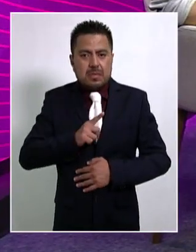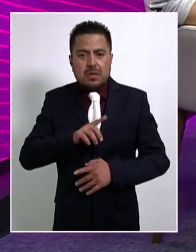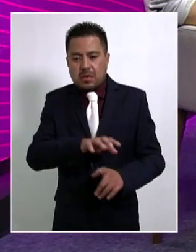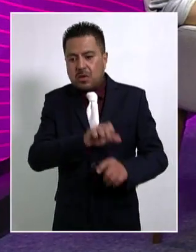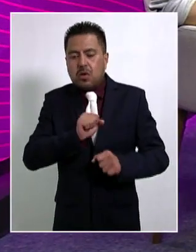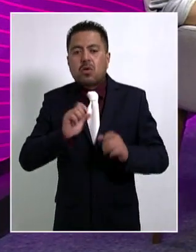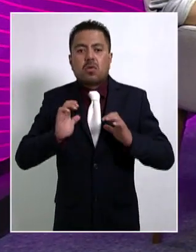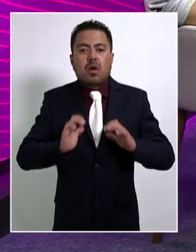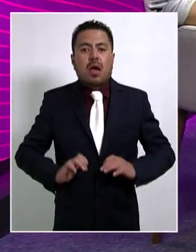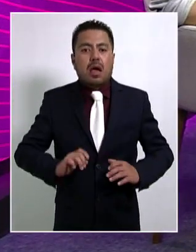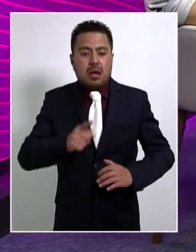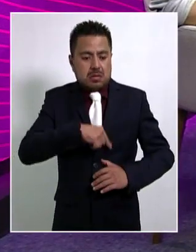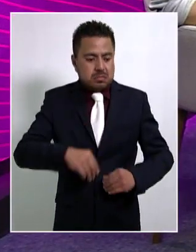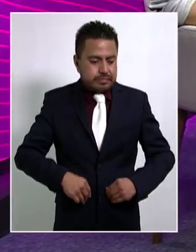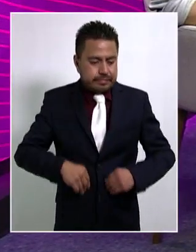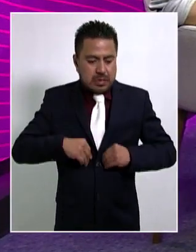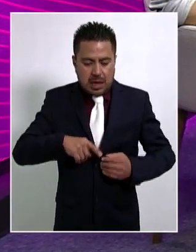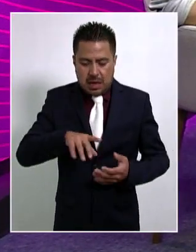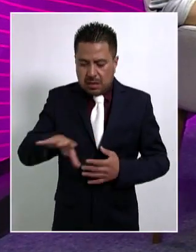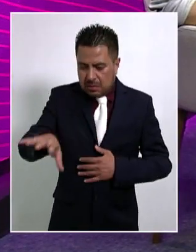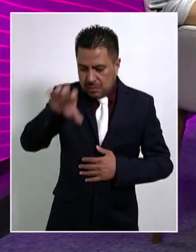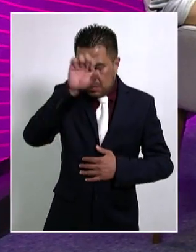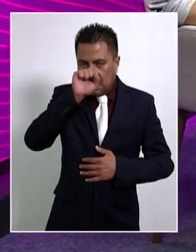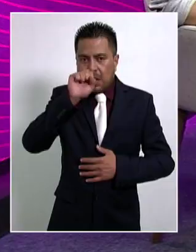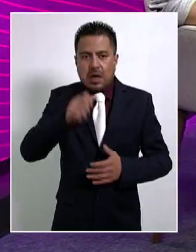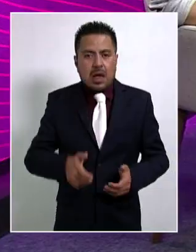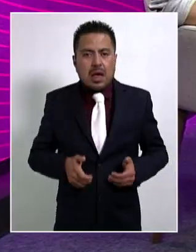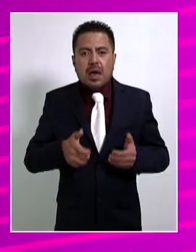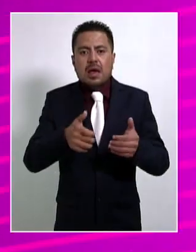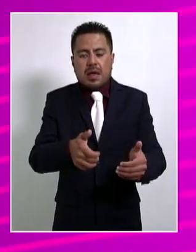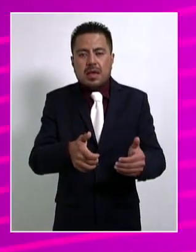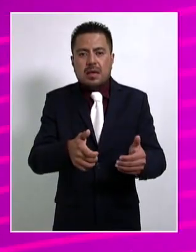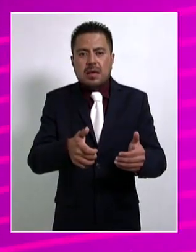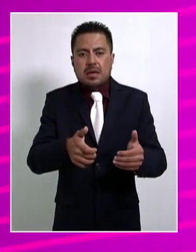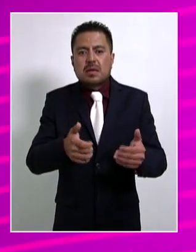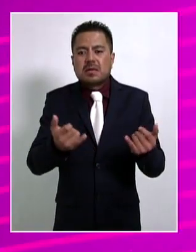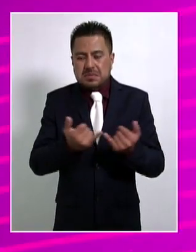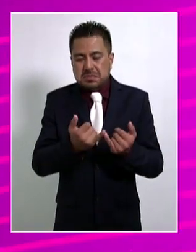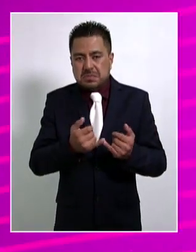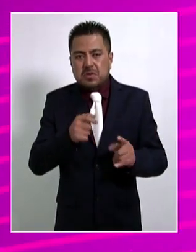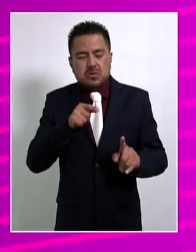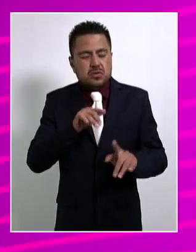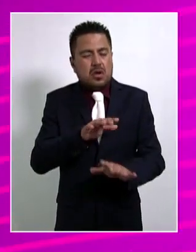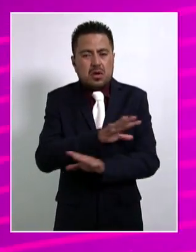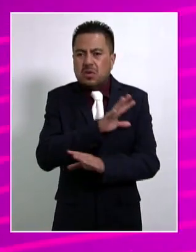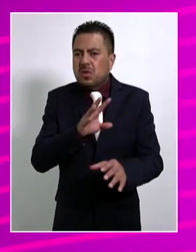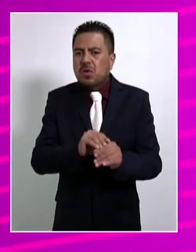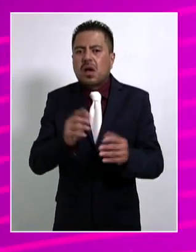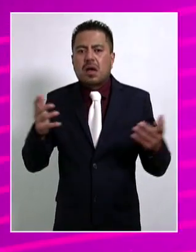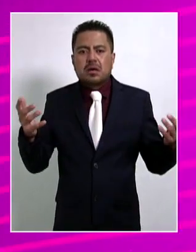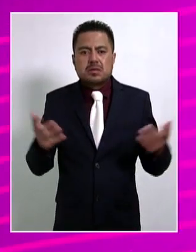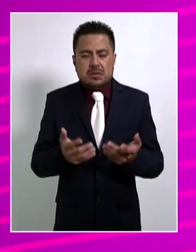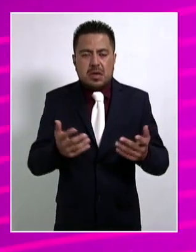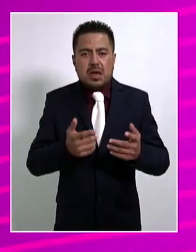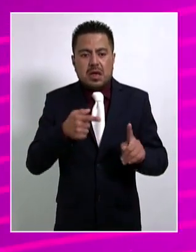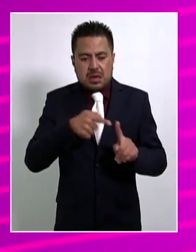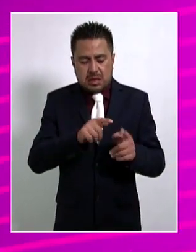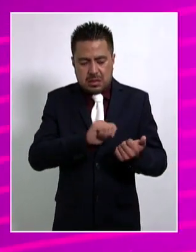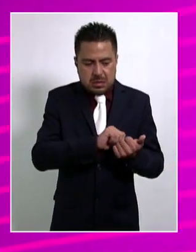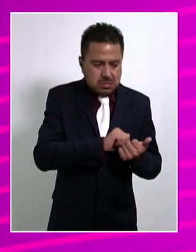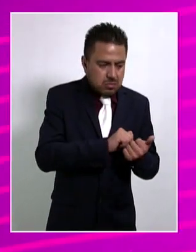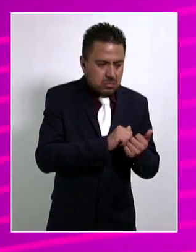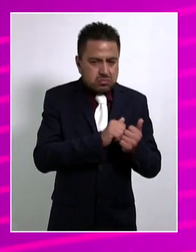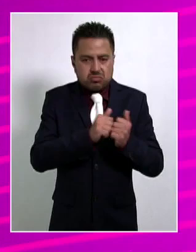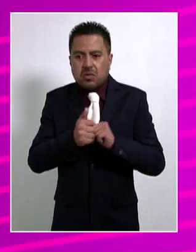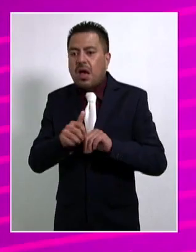el cuerpo que habitamos, nuestras calles, y sobre todo hacerlo y eso transformarlo